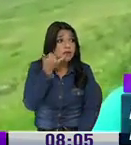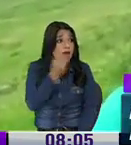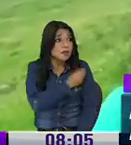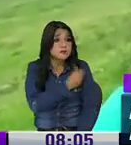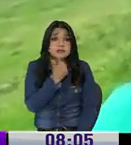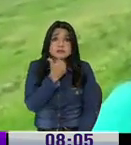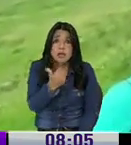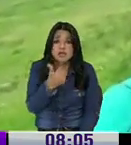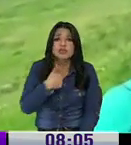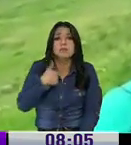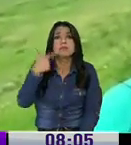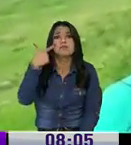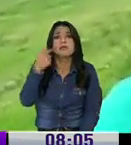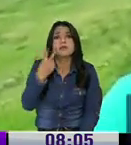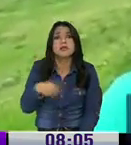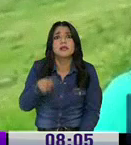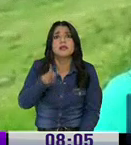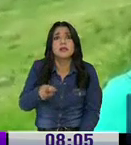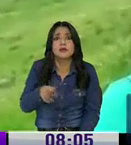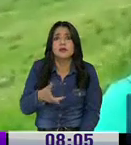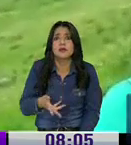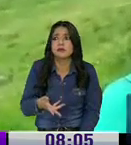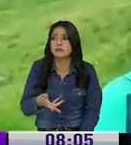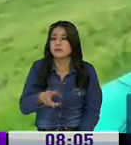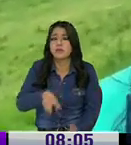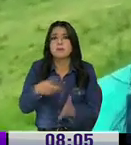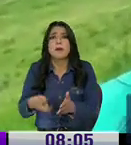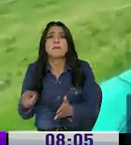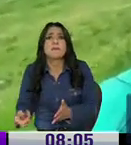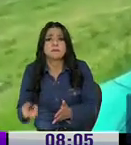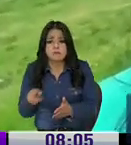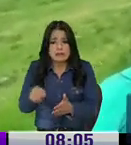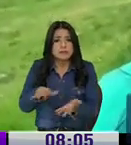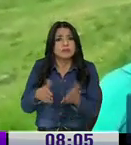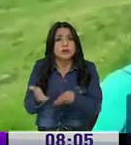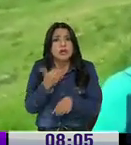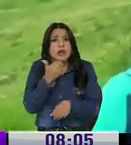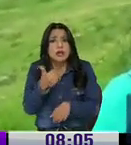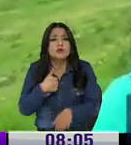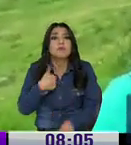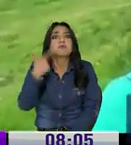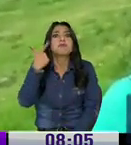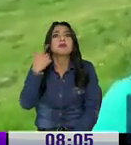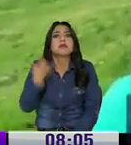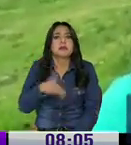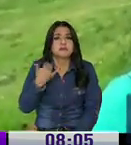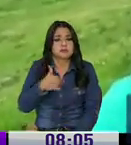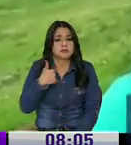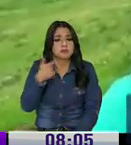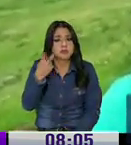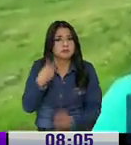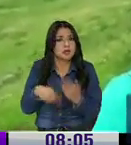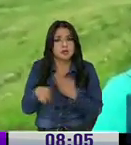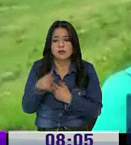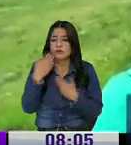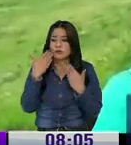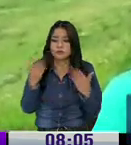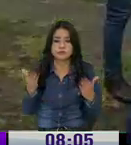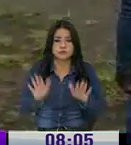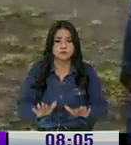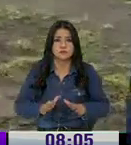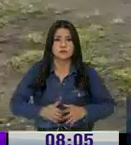dice que nos pensamos que salir así de ido para la coneta. Mientras tanto ahí ido para abajo, no pensamos ver a mi hijo, yo no pensé ver a mi